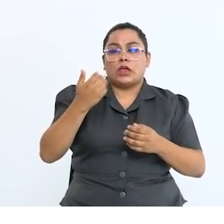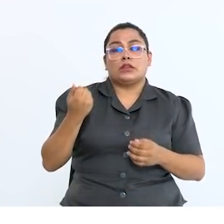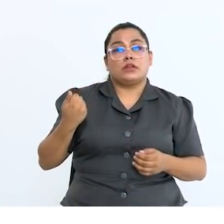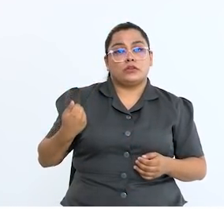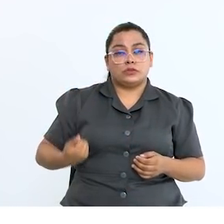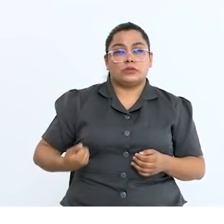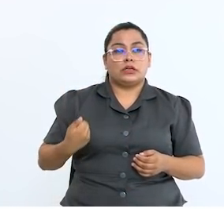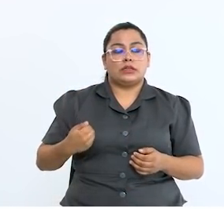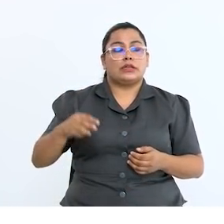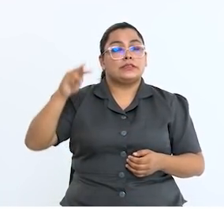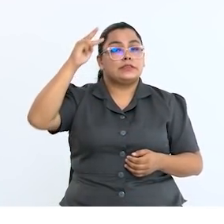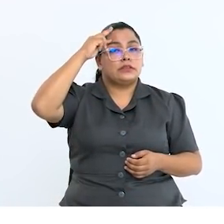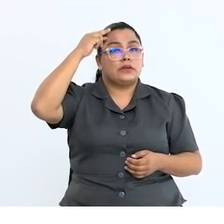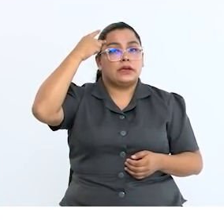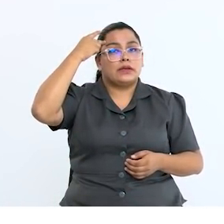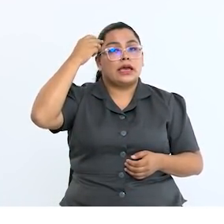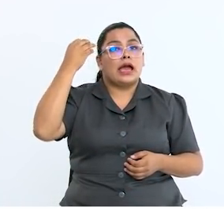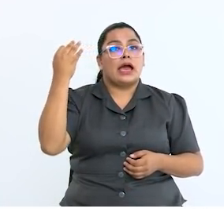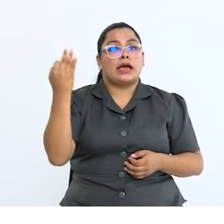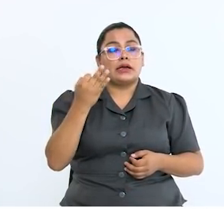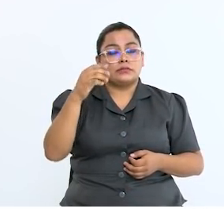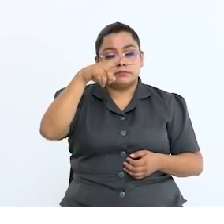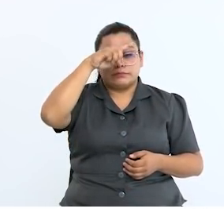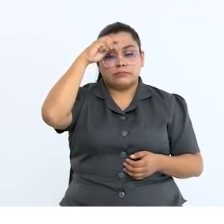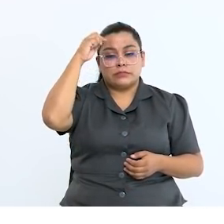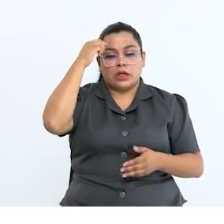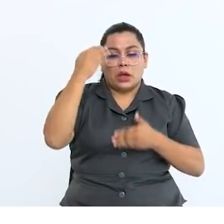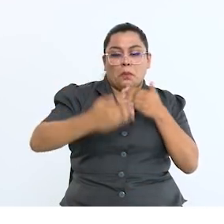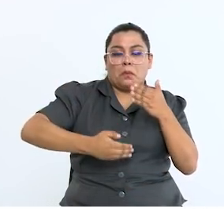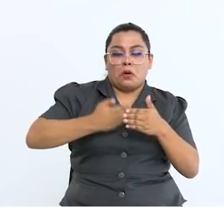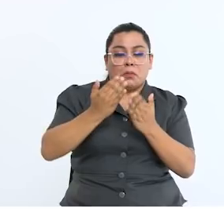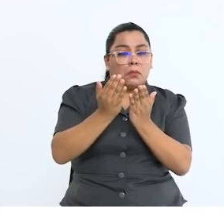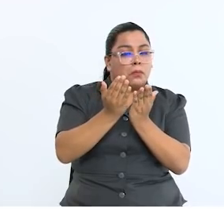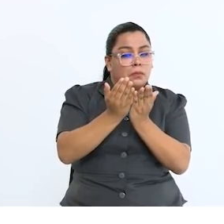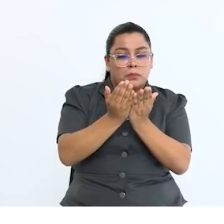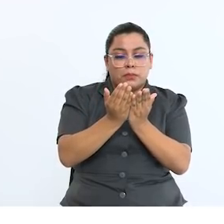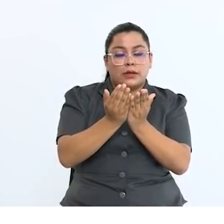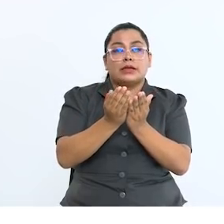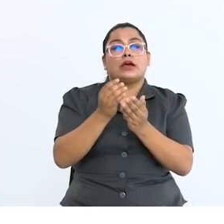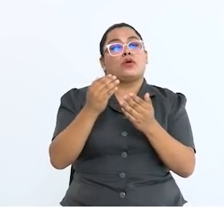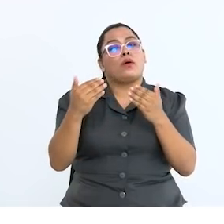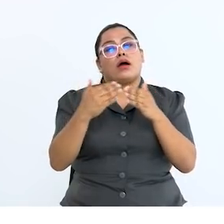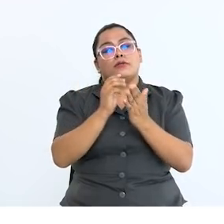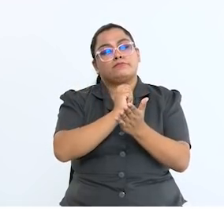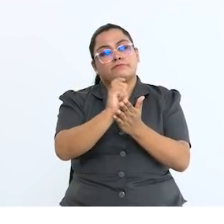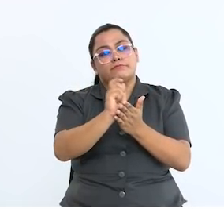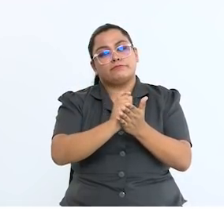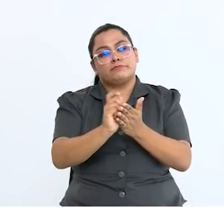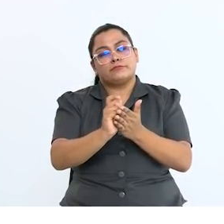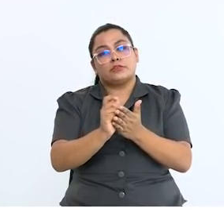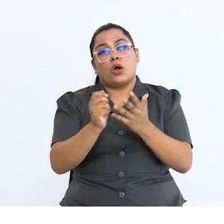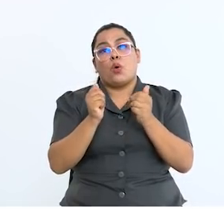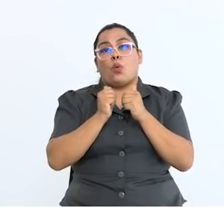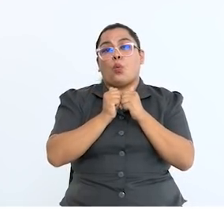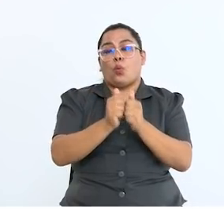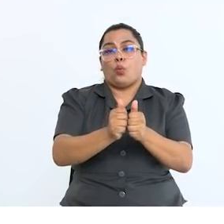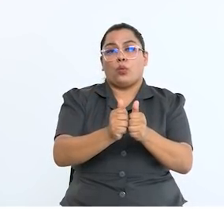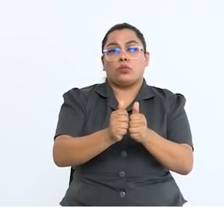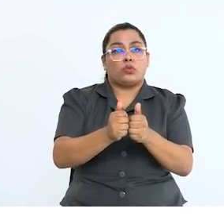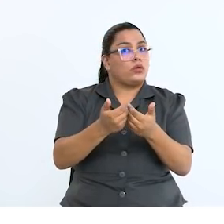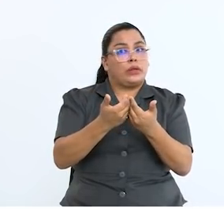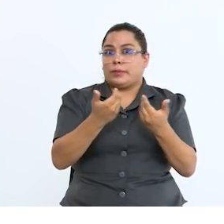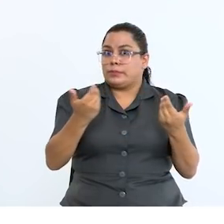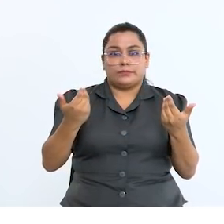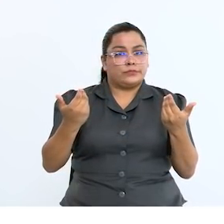expresión con el estudiantado. Es decir, se debe trabajar el proceso lector y el de escritura de manera